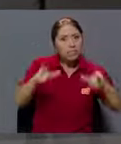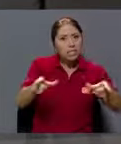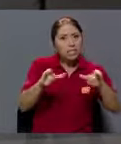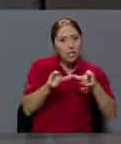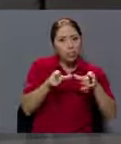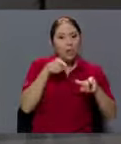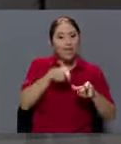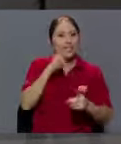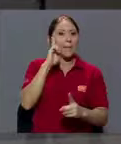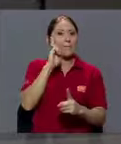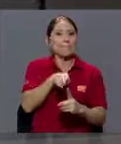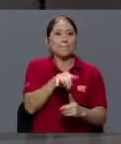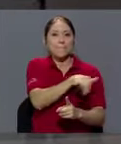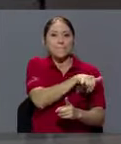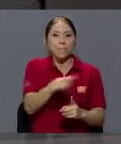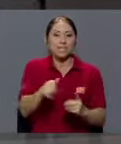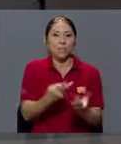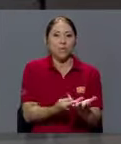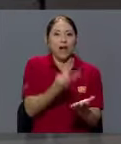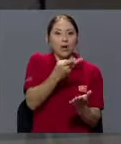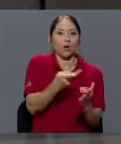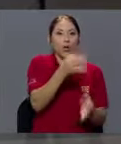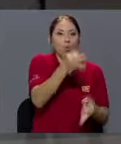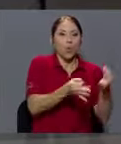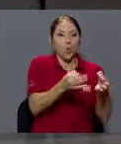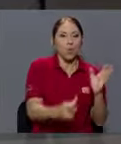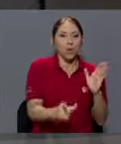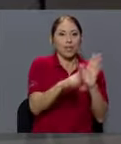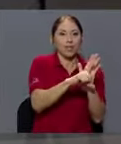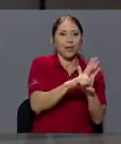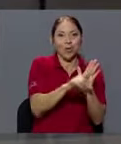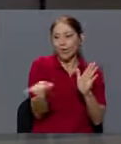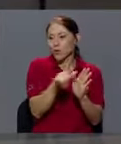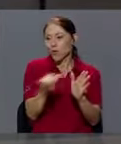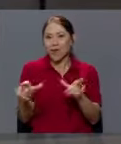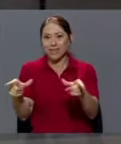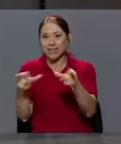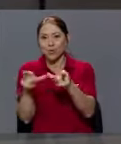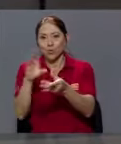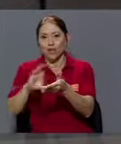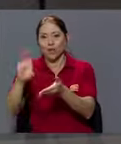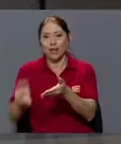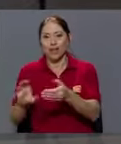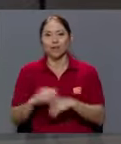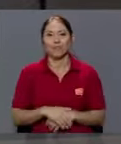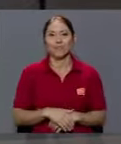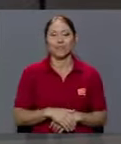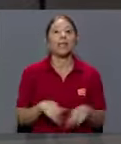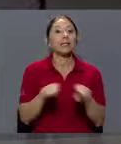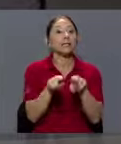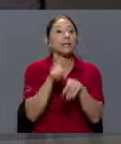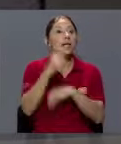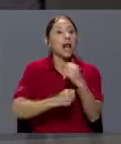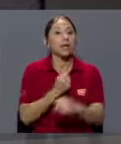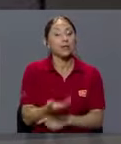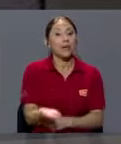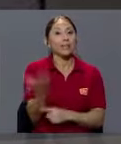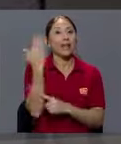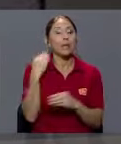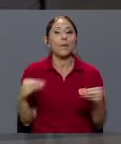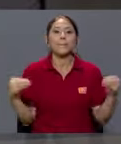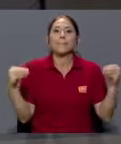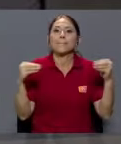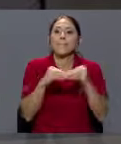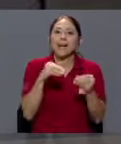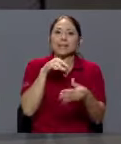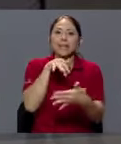título y que tiene el mismo valor jurídico que el título que le dan en el colegio. Y el último dato que quería apuntar es que el año pasado fue el año en el que